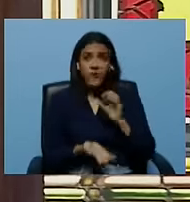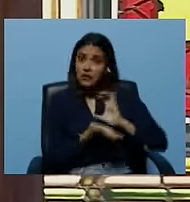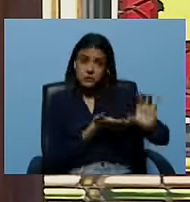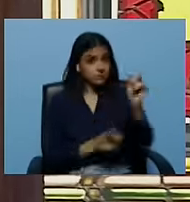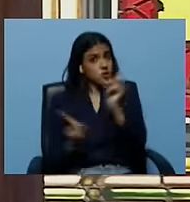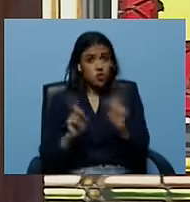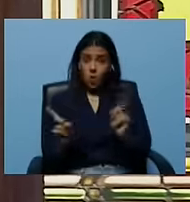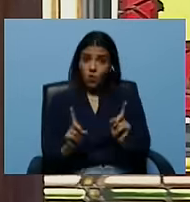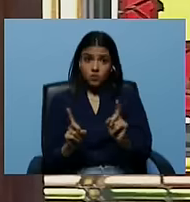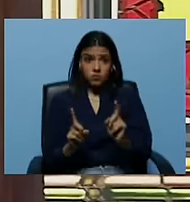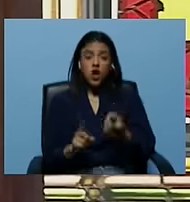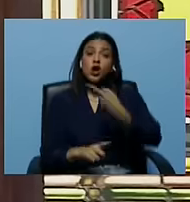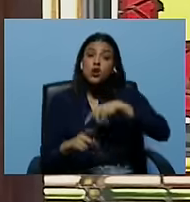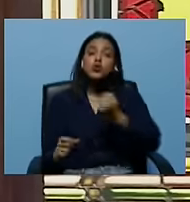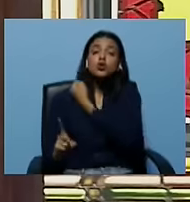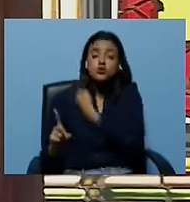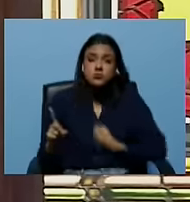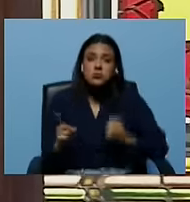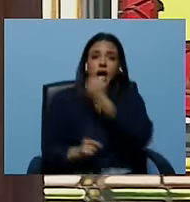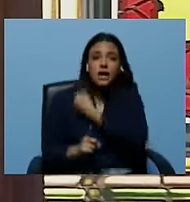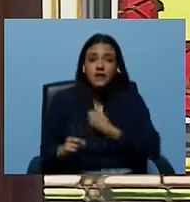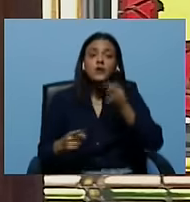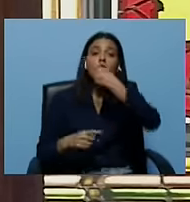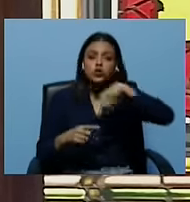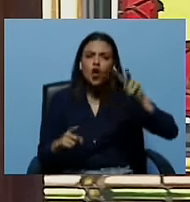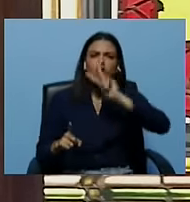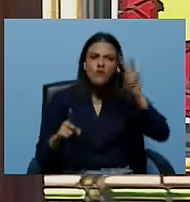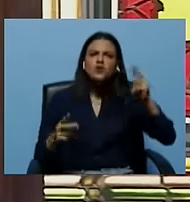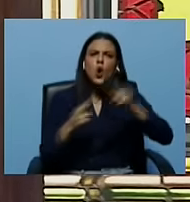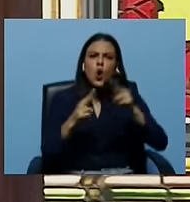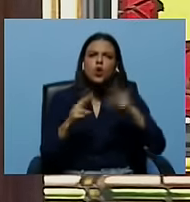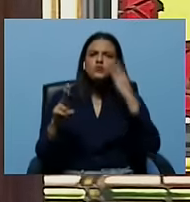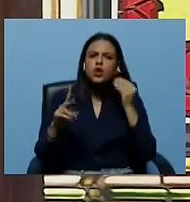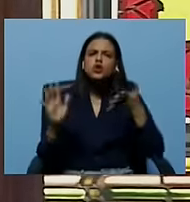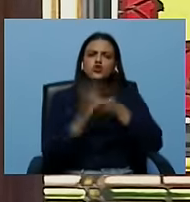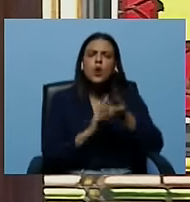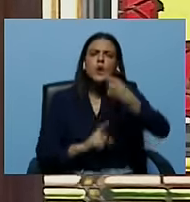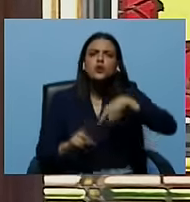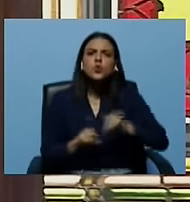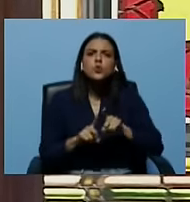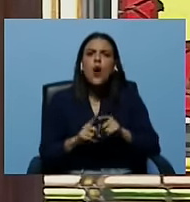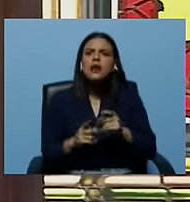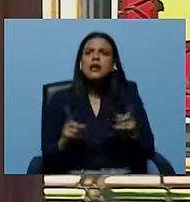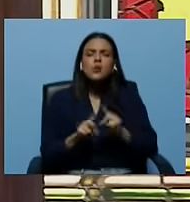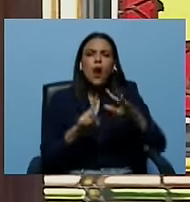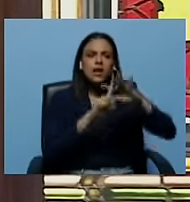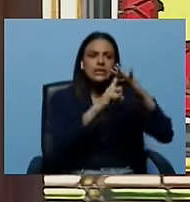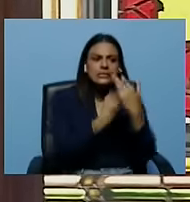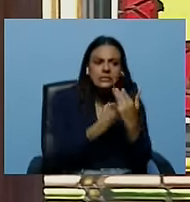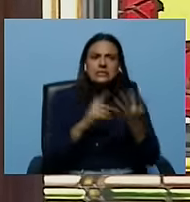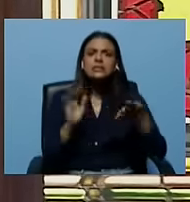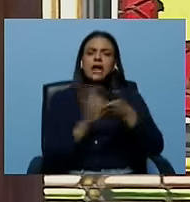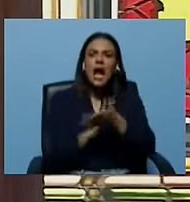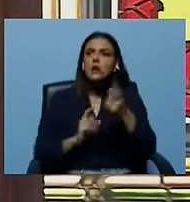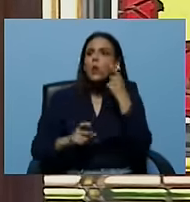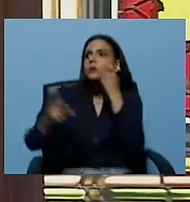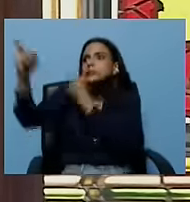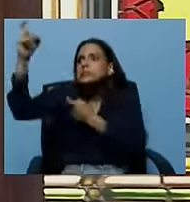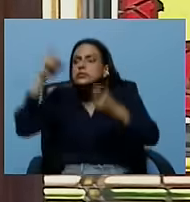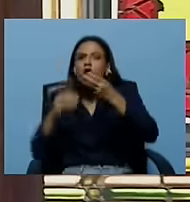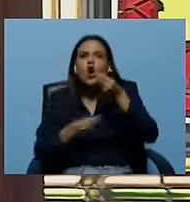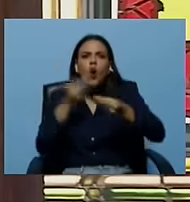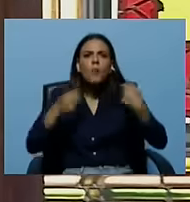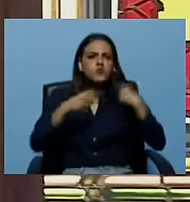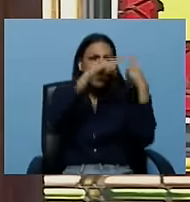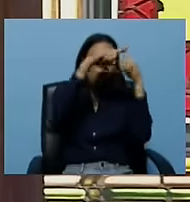compañeros, soldados de Venezuela saben lo que es parir. Cuando a usted le dicen, no tengo tal cosa, usted